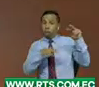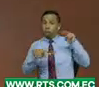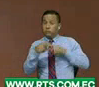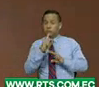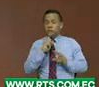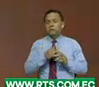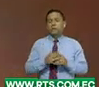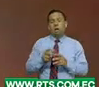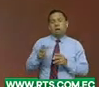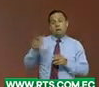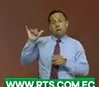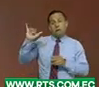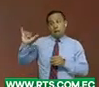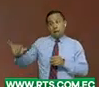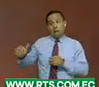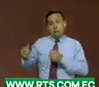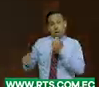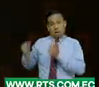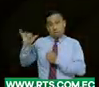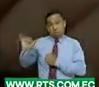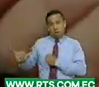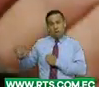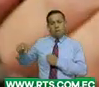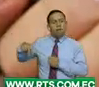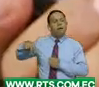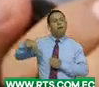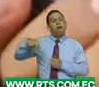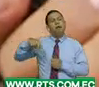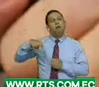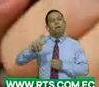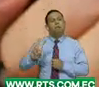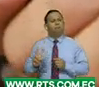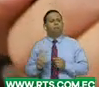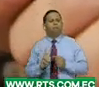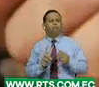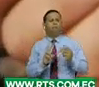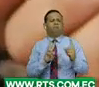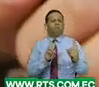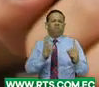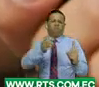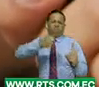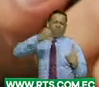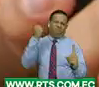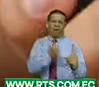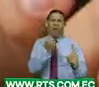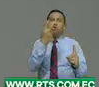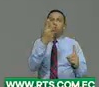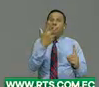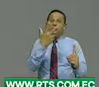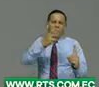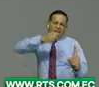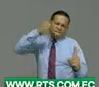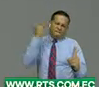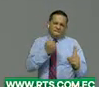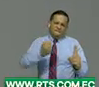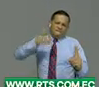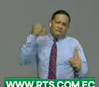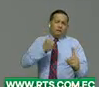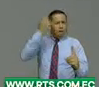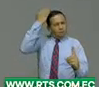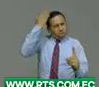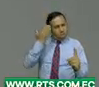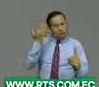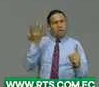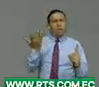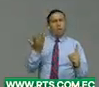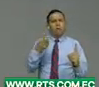cuadra y se vienen bajando y lo cogen ahí todos le metieron tres casos que les deberán repartir la cabeza el conductor de la tricimoto fue retenido por